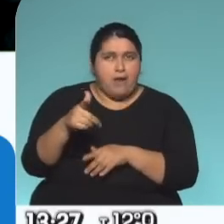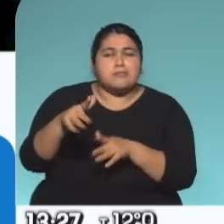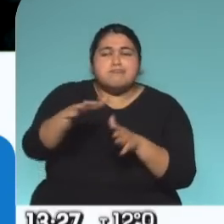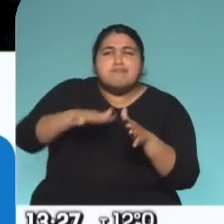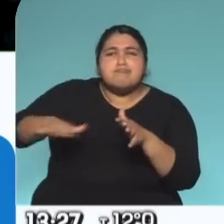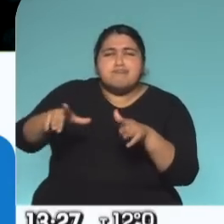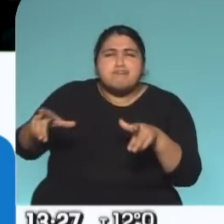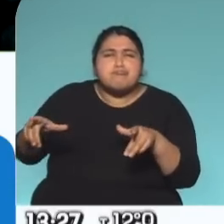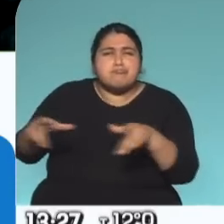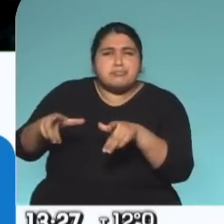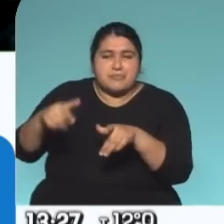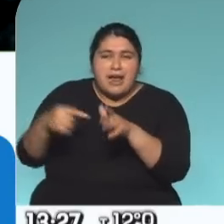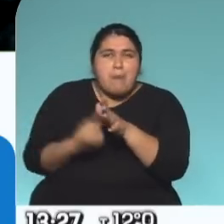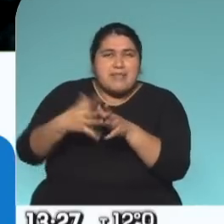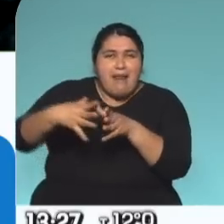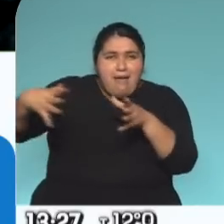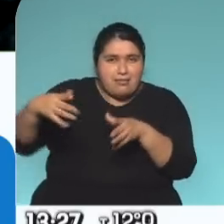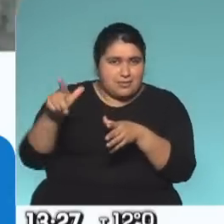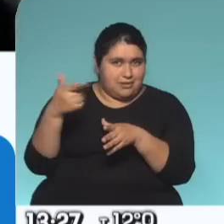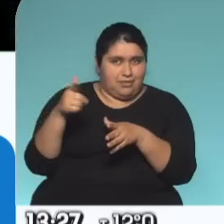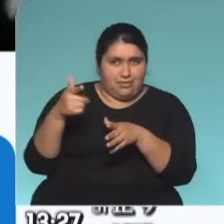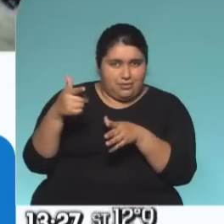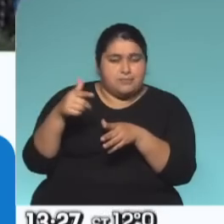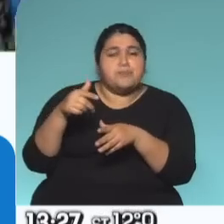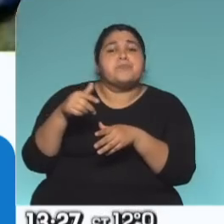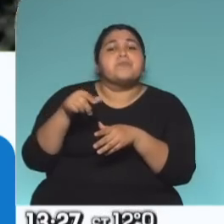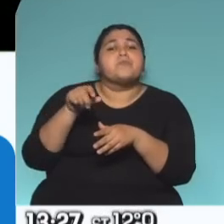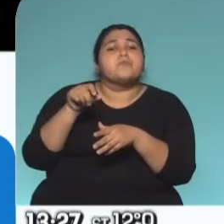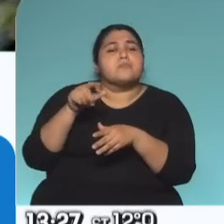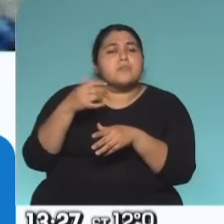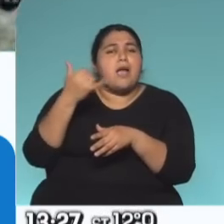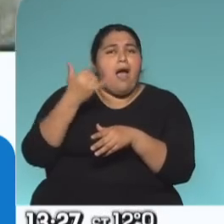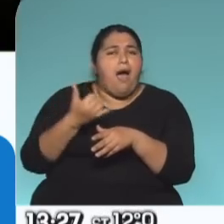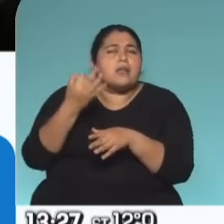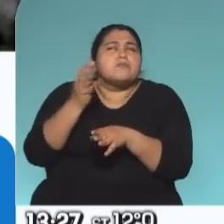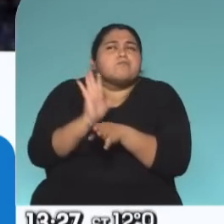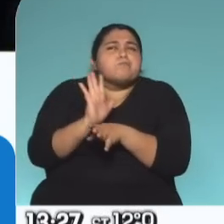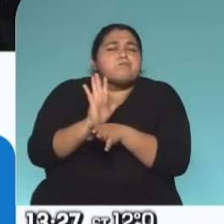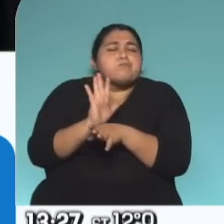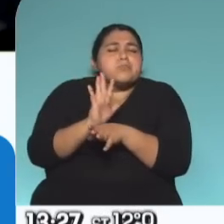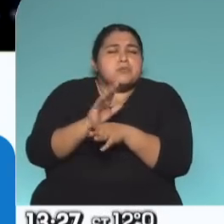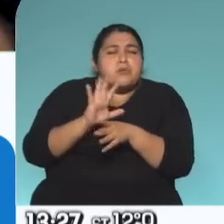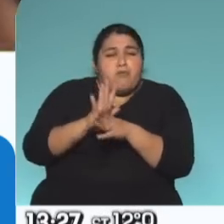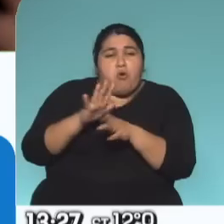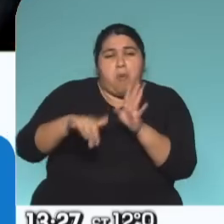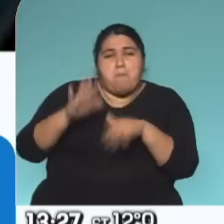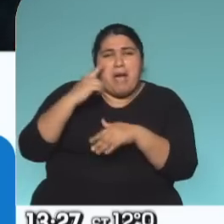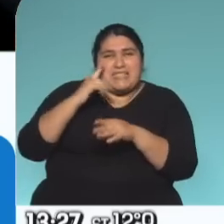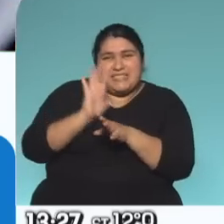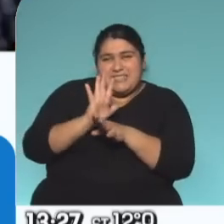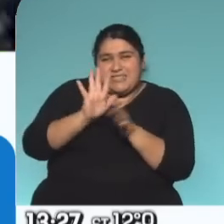que concentre la población. Hay un eje que recorre de occidente a